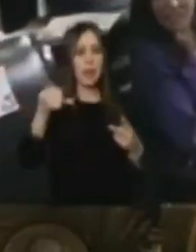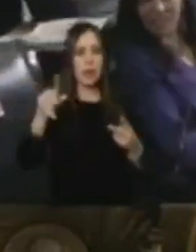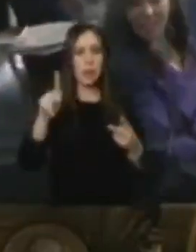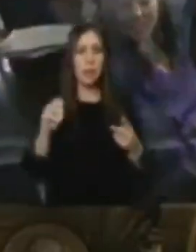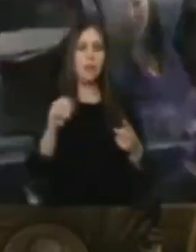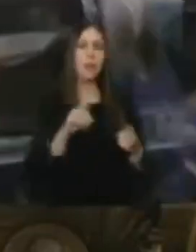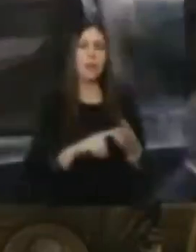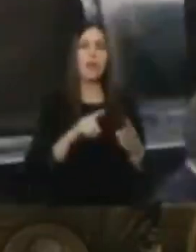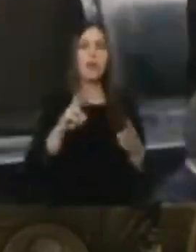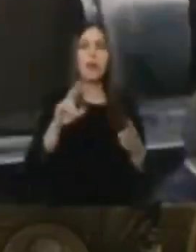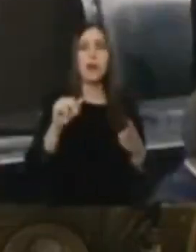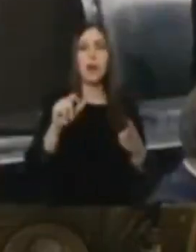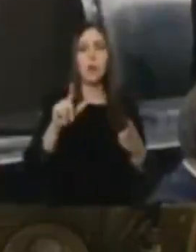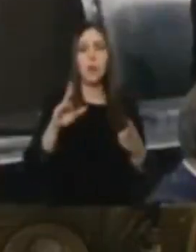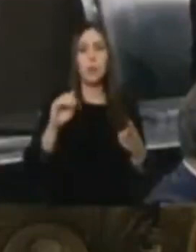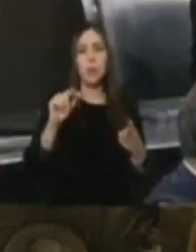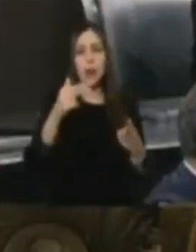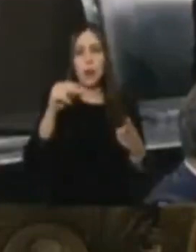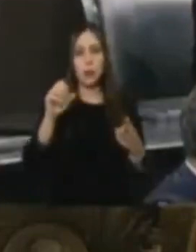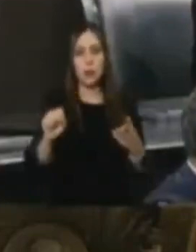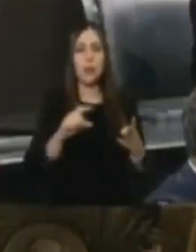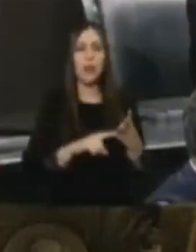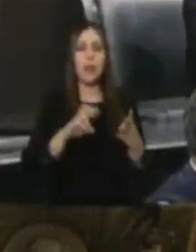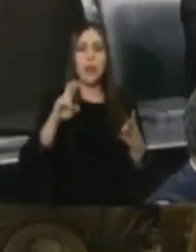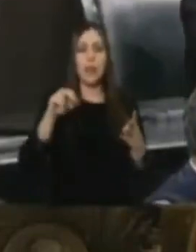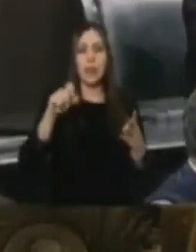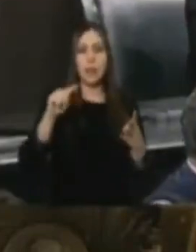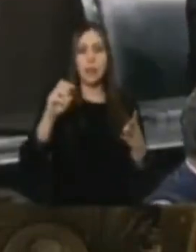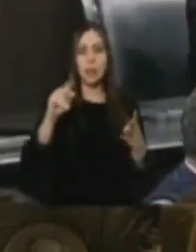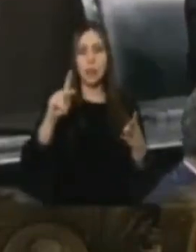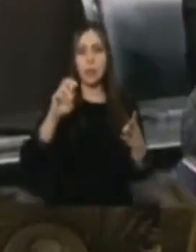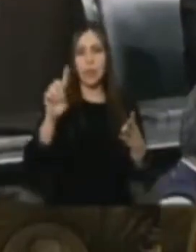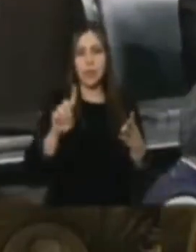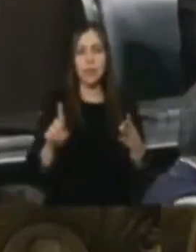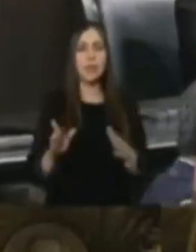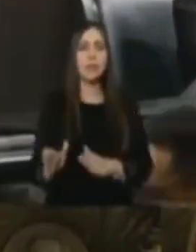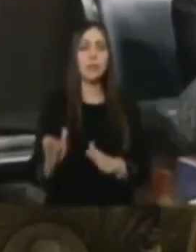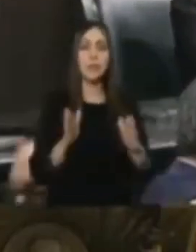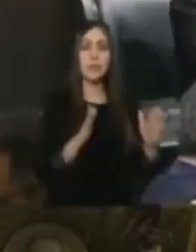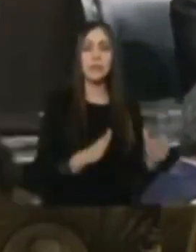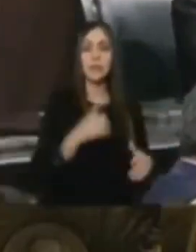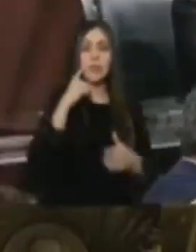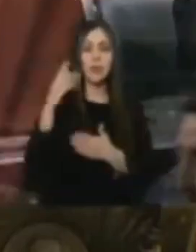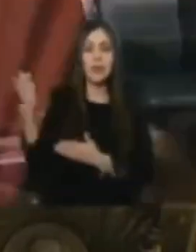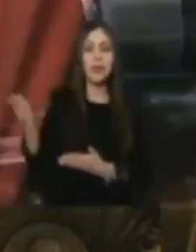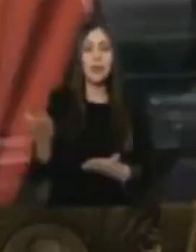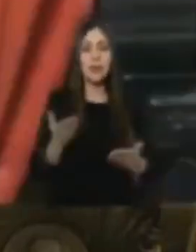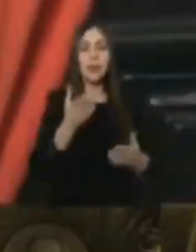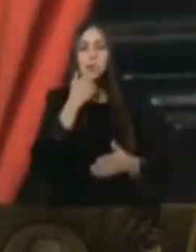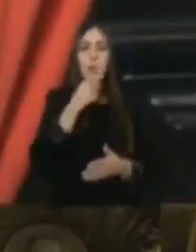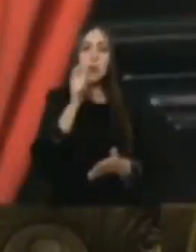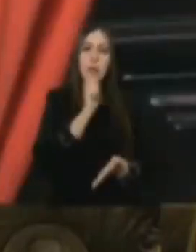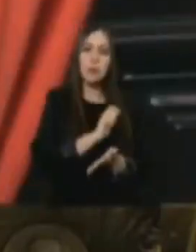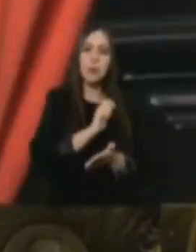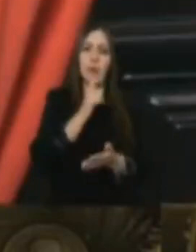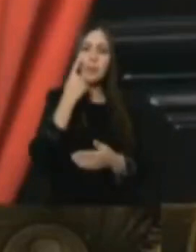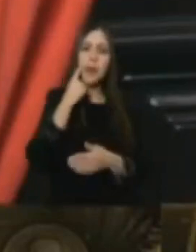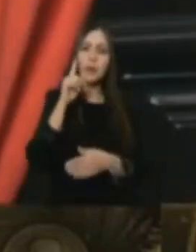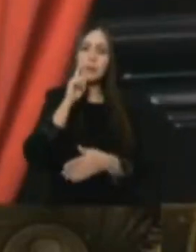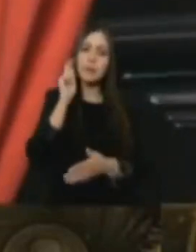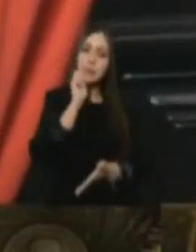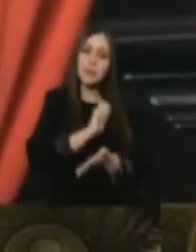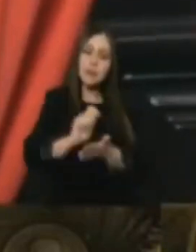Bolaños Cachocué, senador Ernesto Pérez Astorga. Para recibir al escritor y periodista